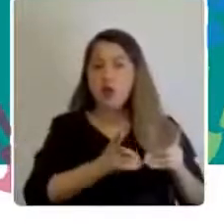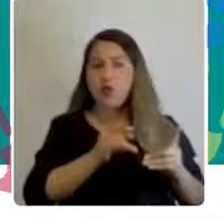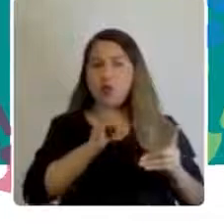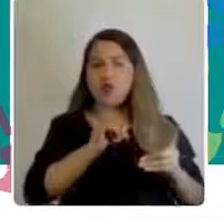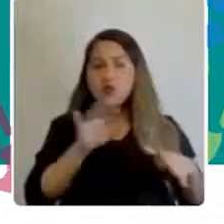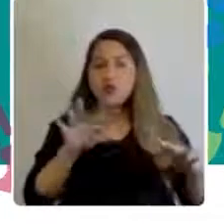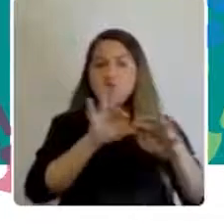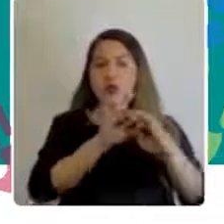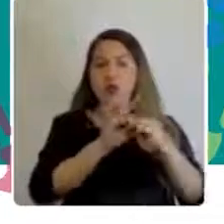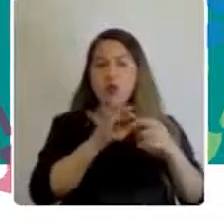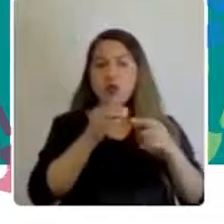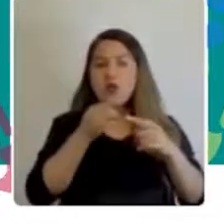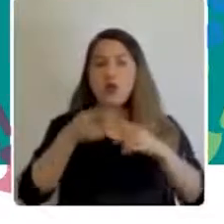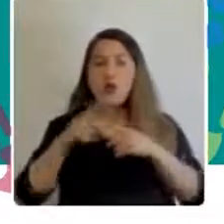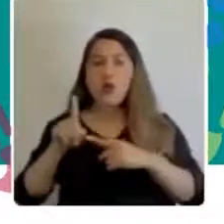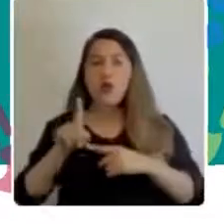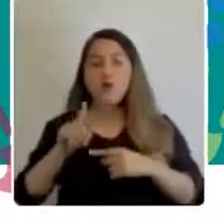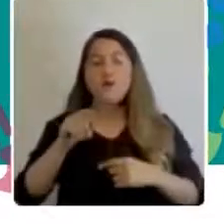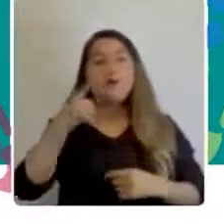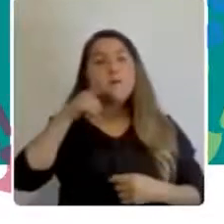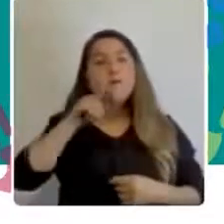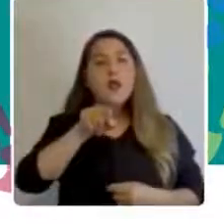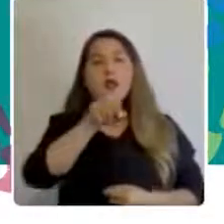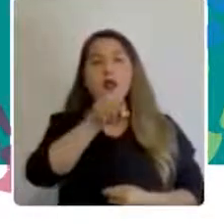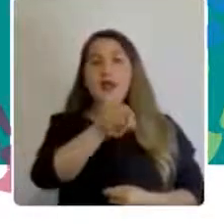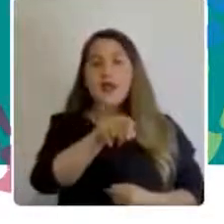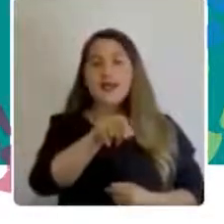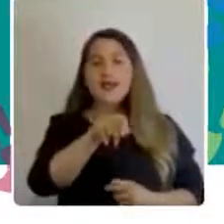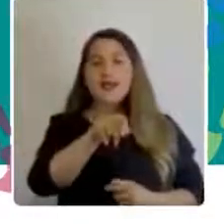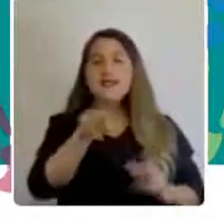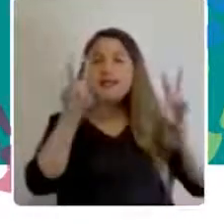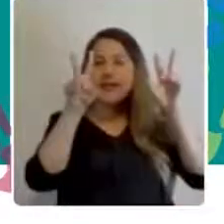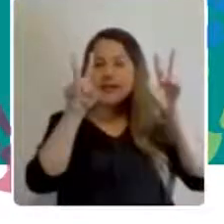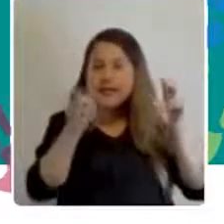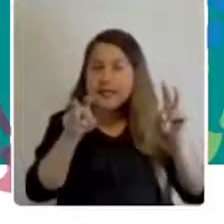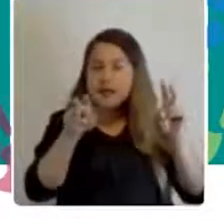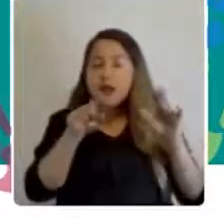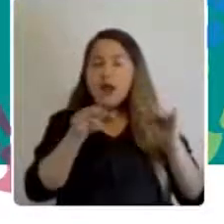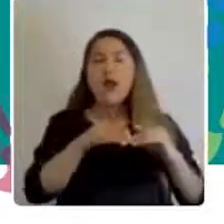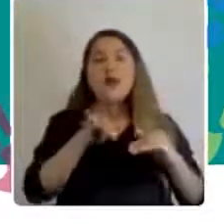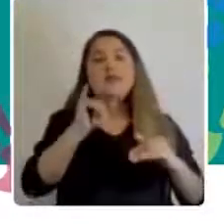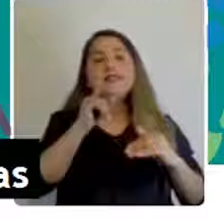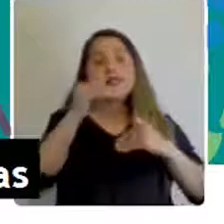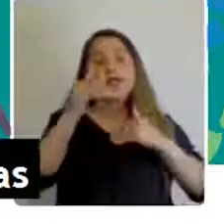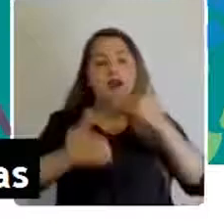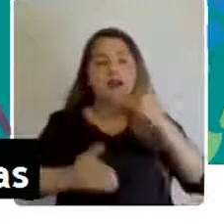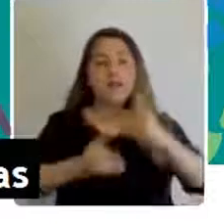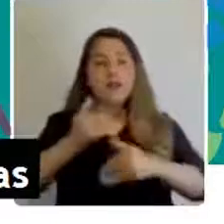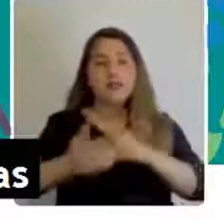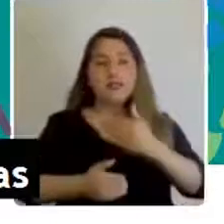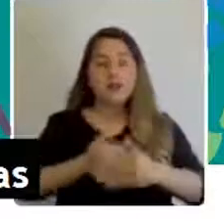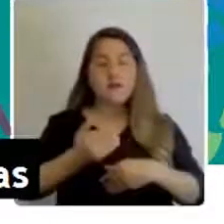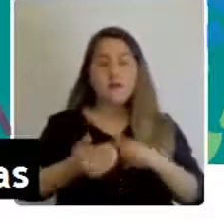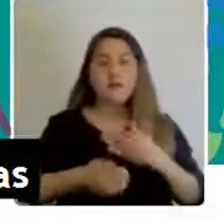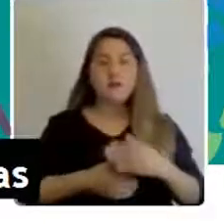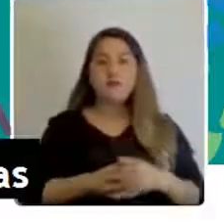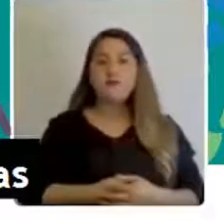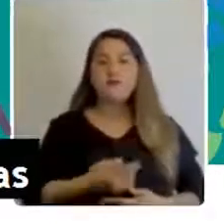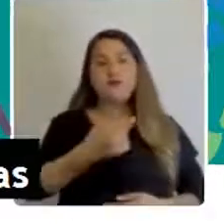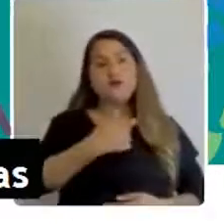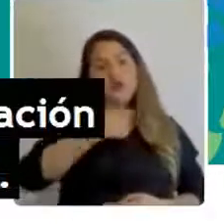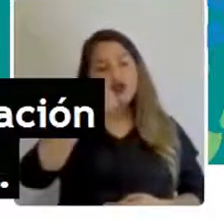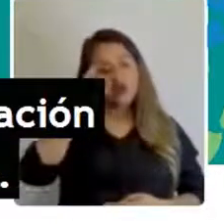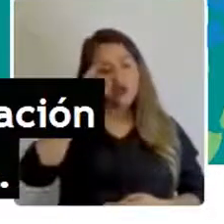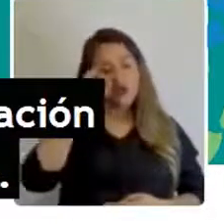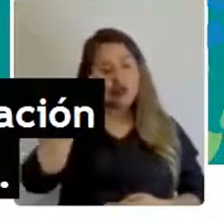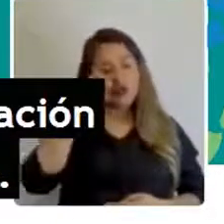en esa misma línea, si eventualmente avanzar una ley de enfermedades raras, yo creo que va a adolecer de los mismos